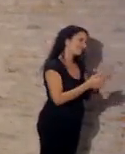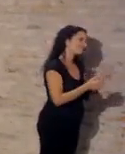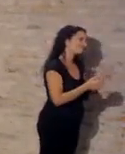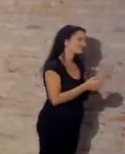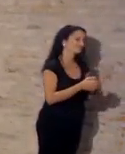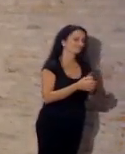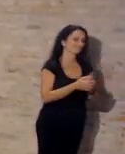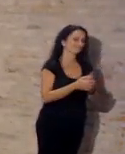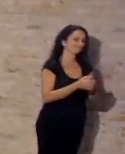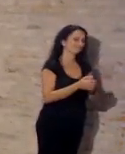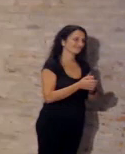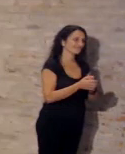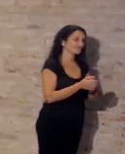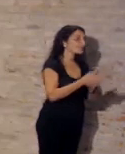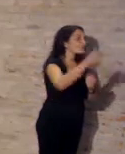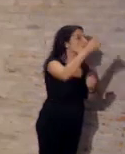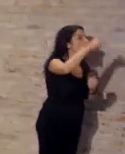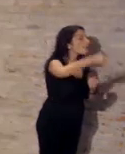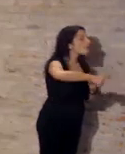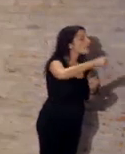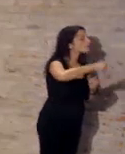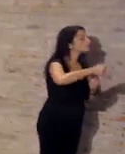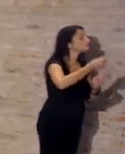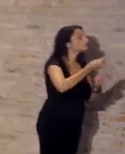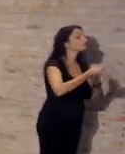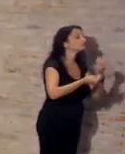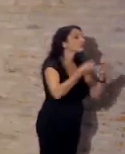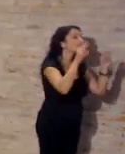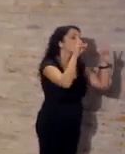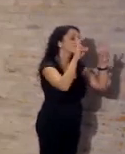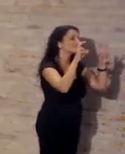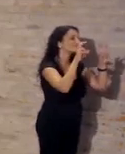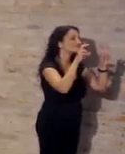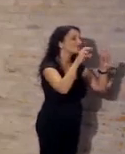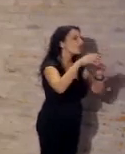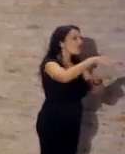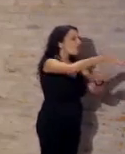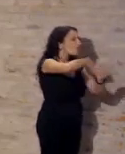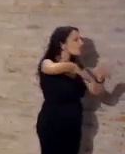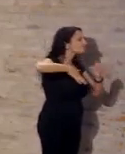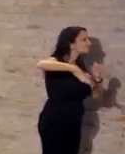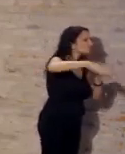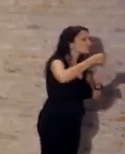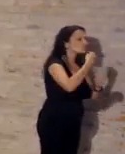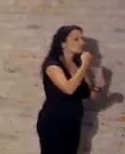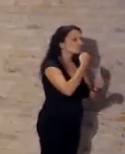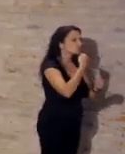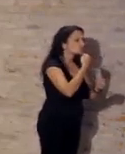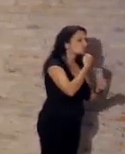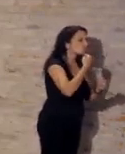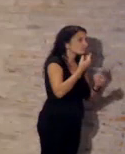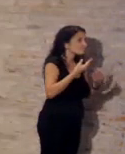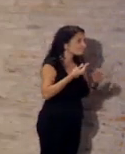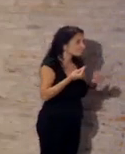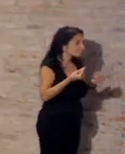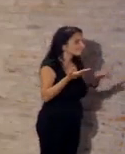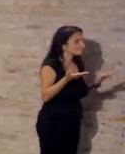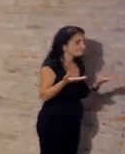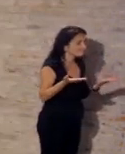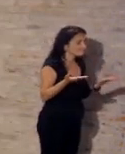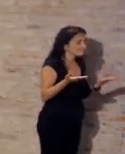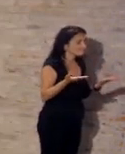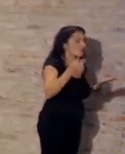gracias por estar acá eh hoy nos toca hablar desde un contexto de mucha incertidumbre